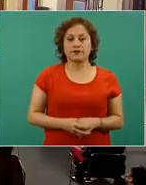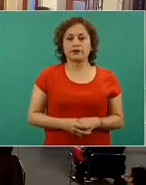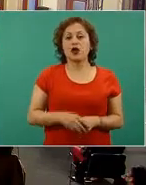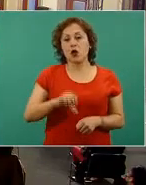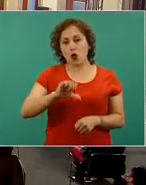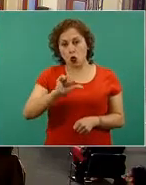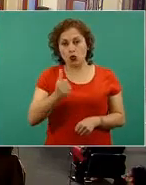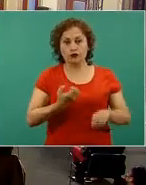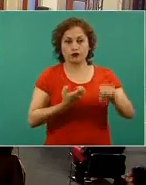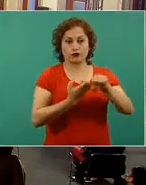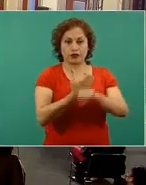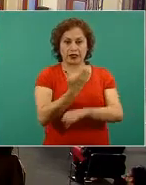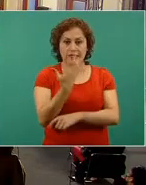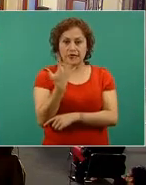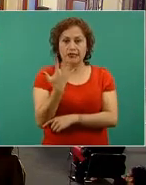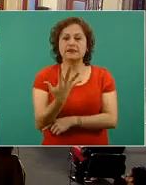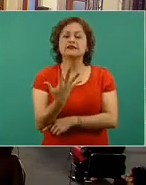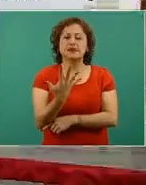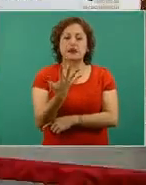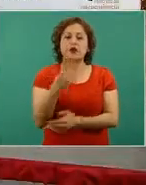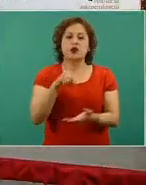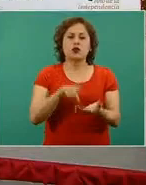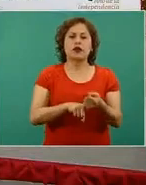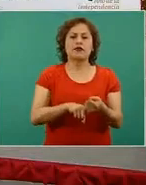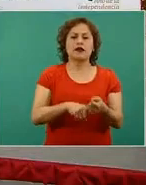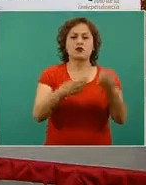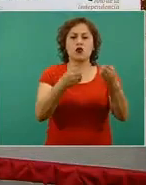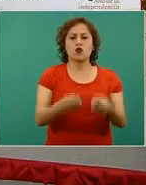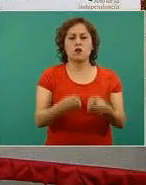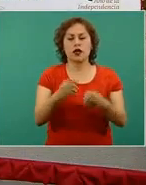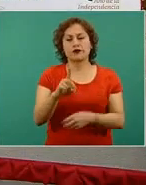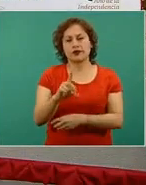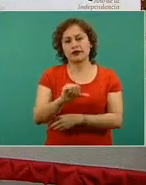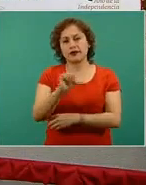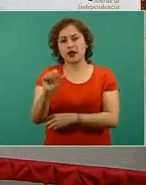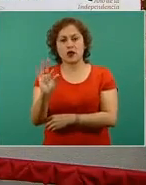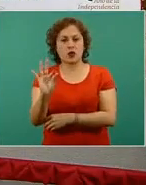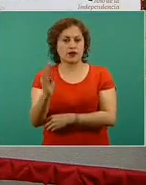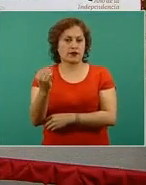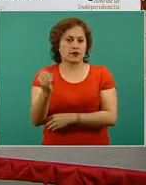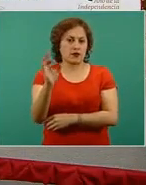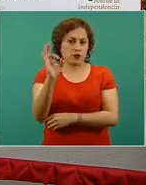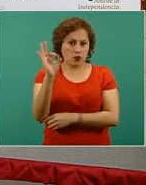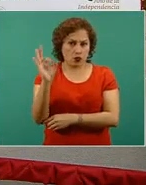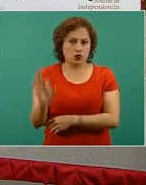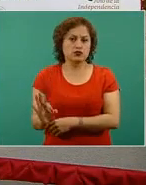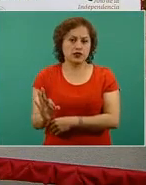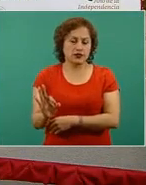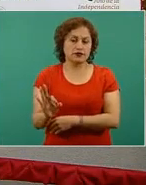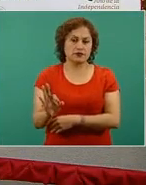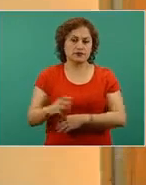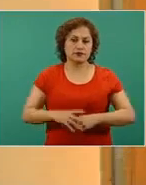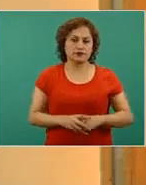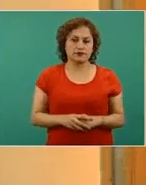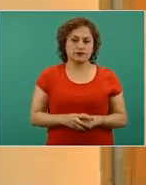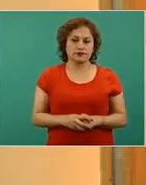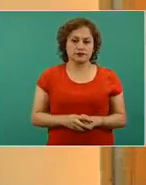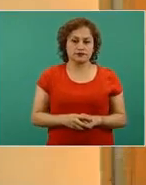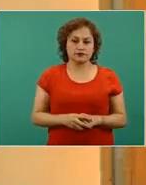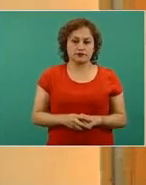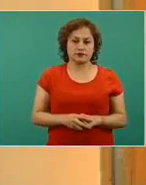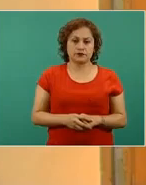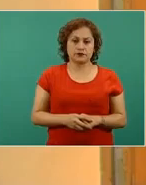se encuentran con un reporte entre 30 y 49% de la ocupación hospitalaria